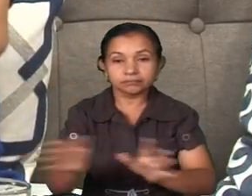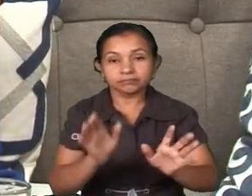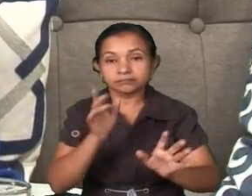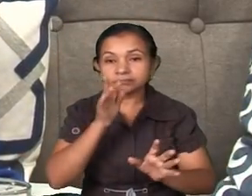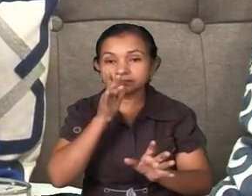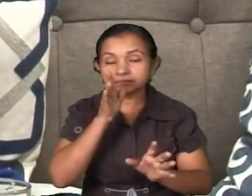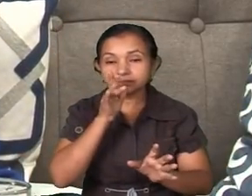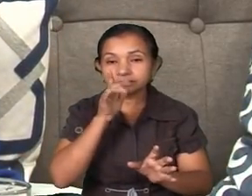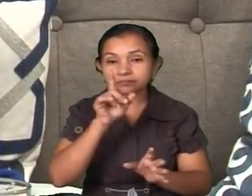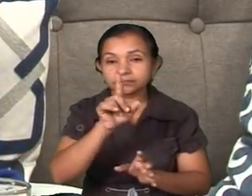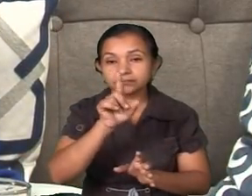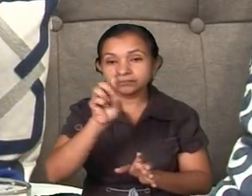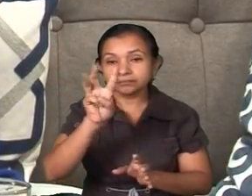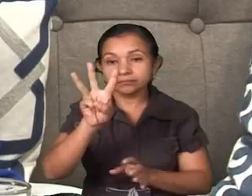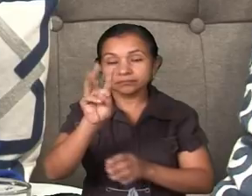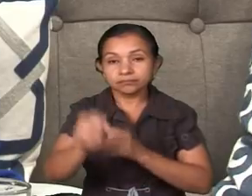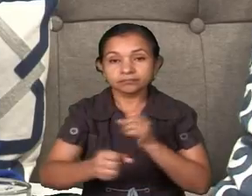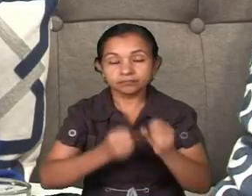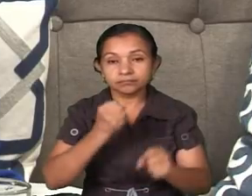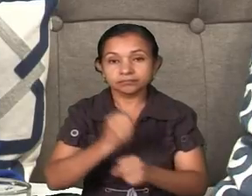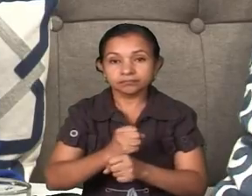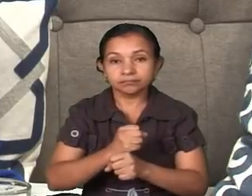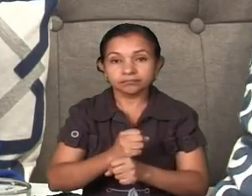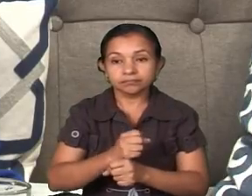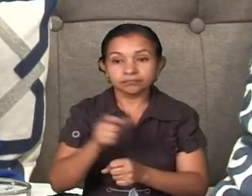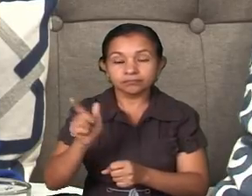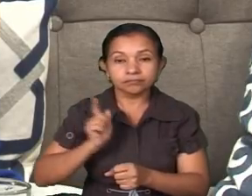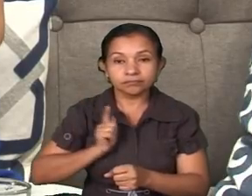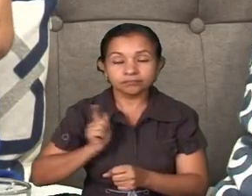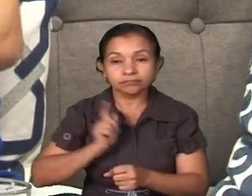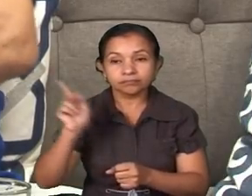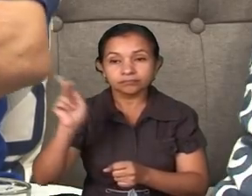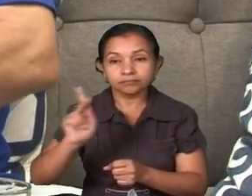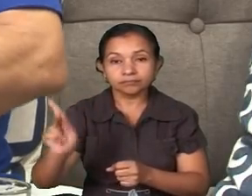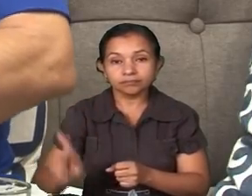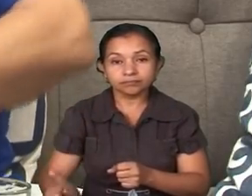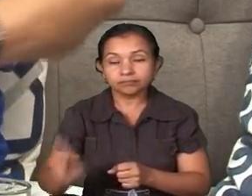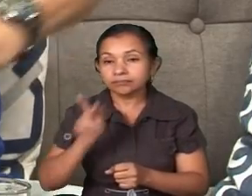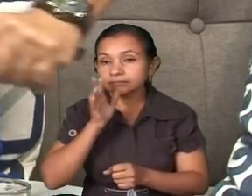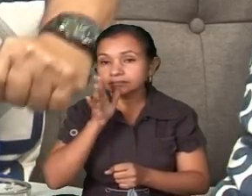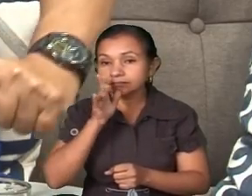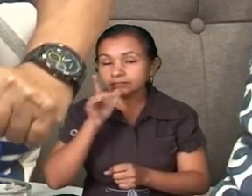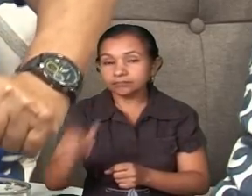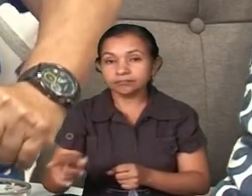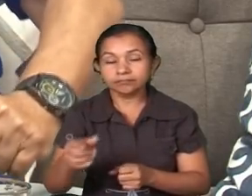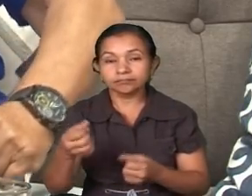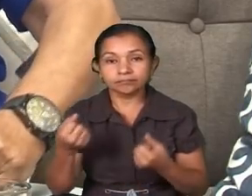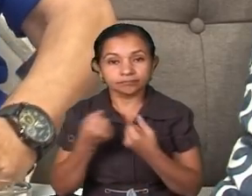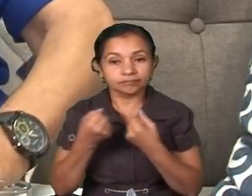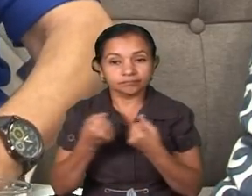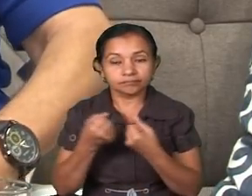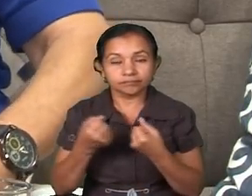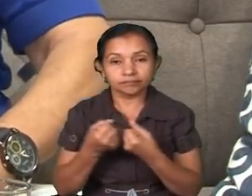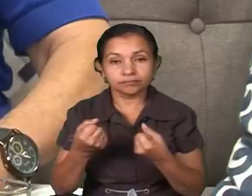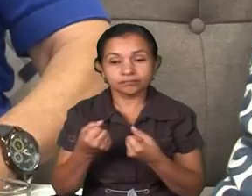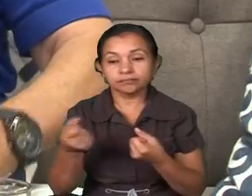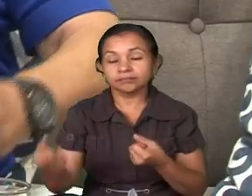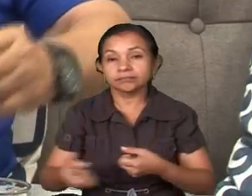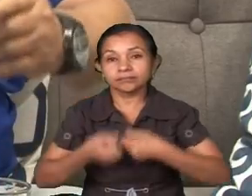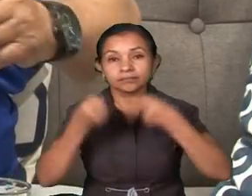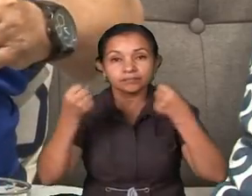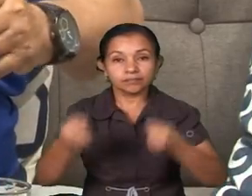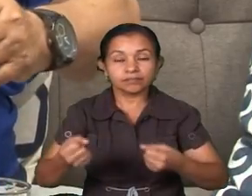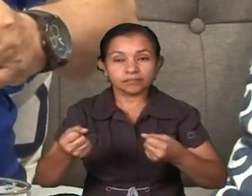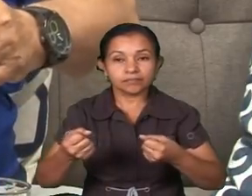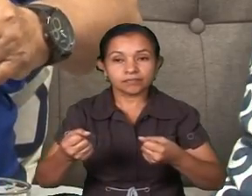habían corrompido, que la estaban teniendo de prostituta. Y se agarró a los golpes con